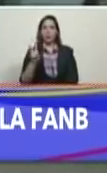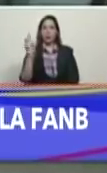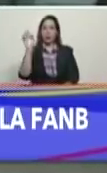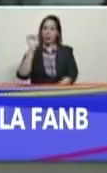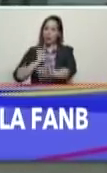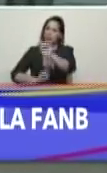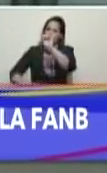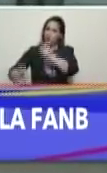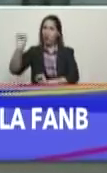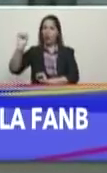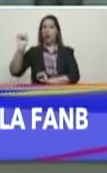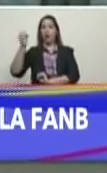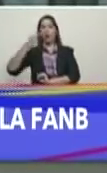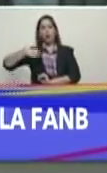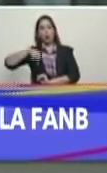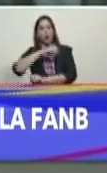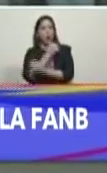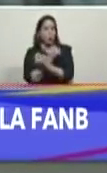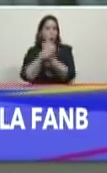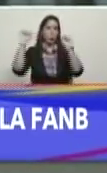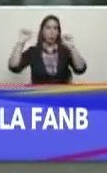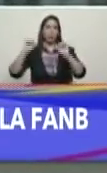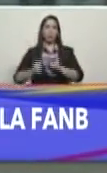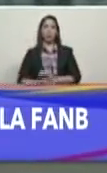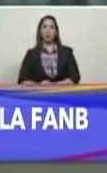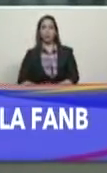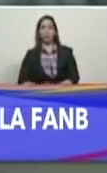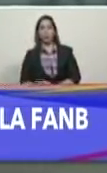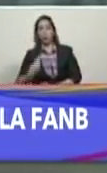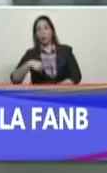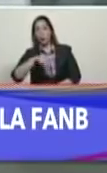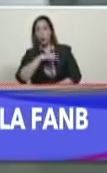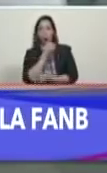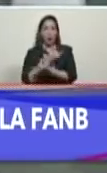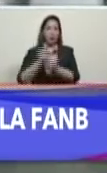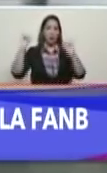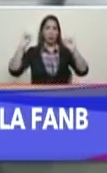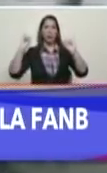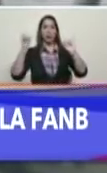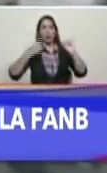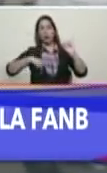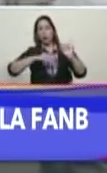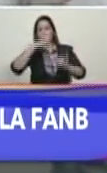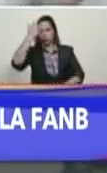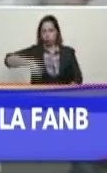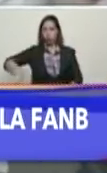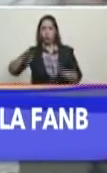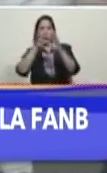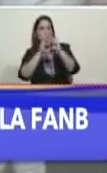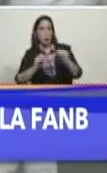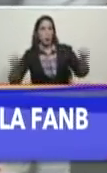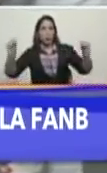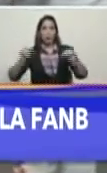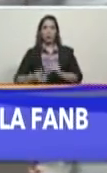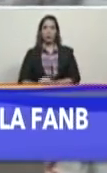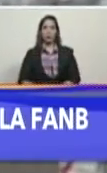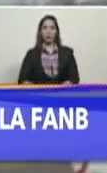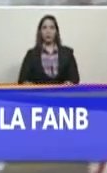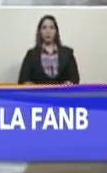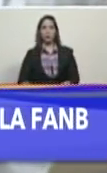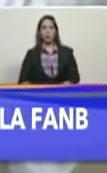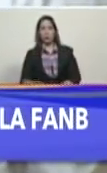defienden nuestra soberanía, nuestra independencia y nuestra integridad territorial. Quiero